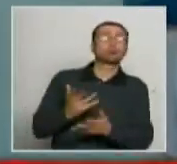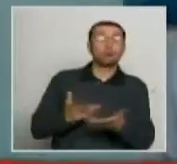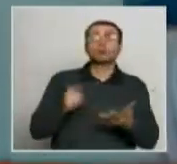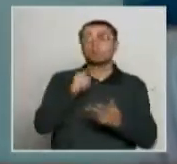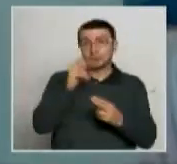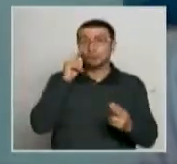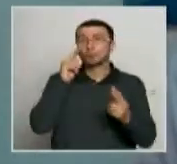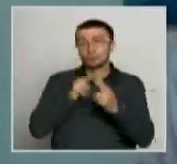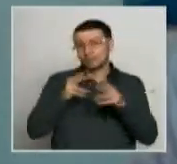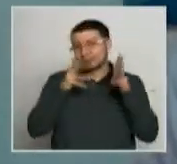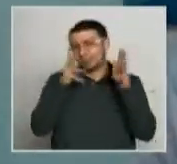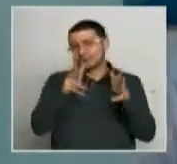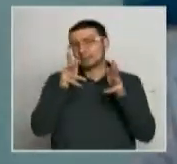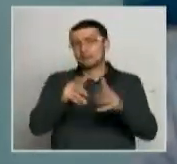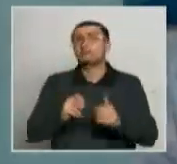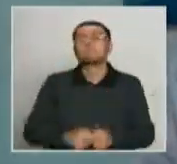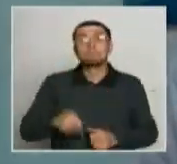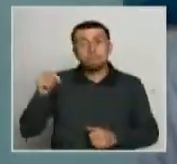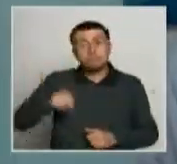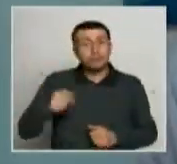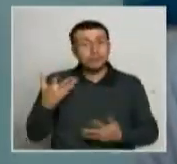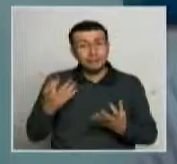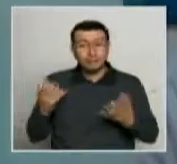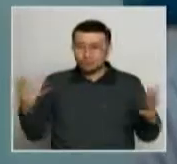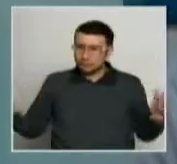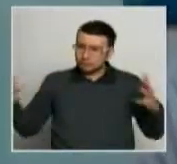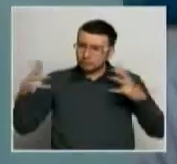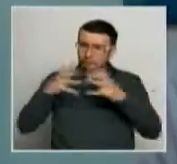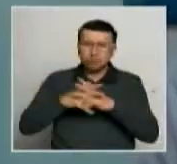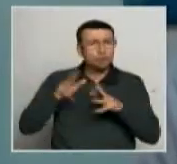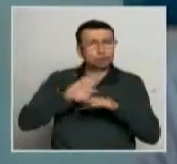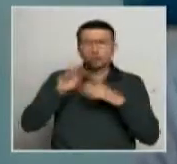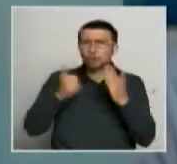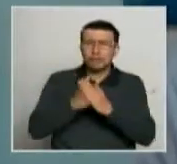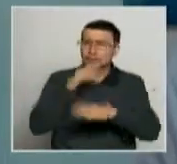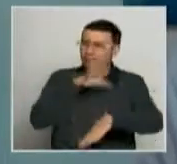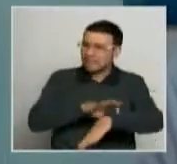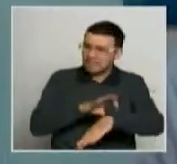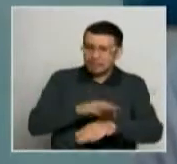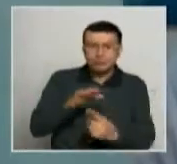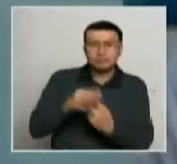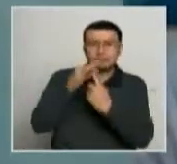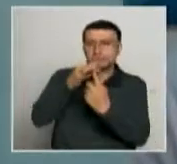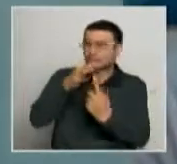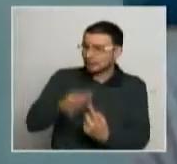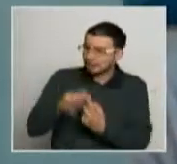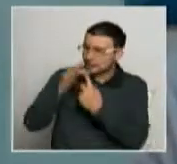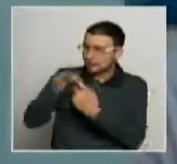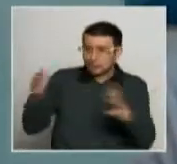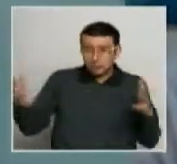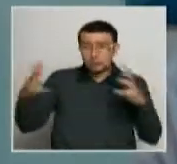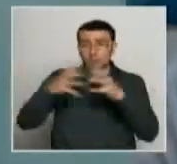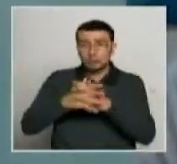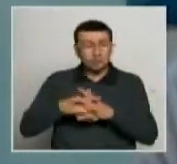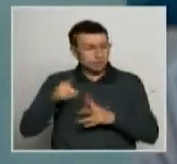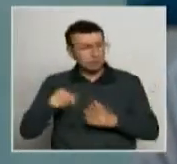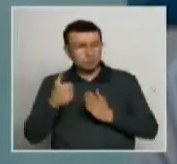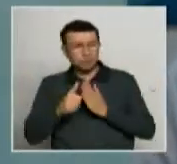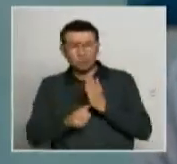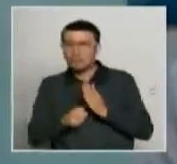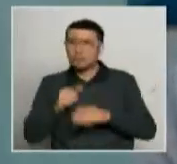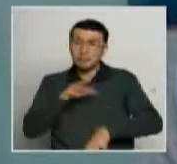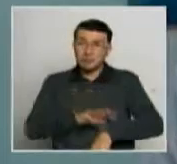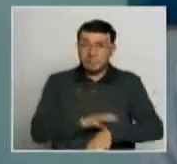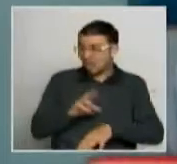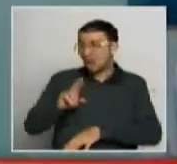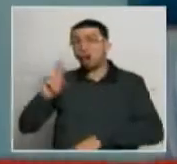este espacio integrar a todas las especialidades de la medicina, porque este no es un programa de medicina alternativa ni de naturismo,